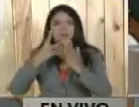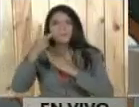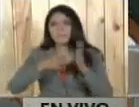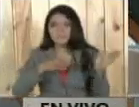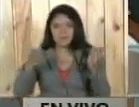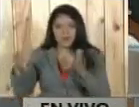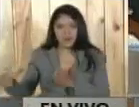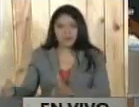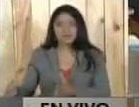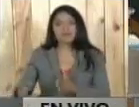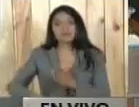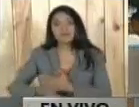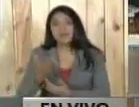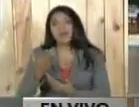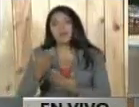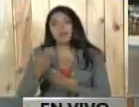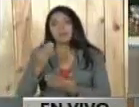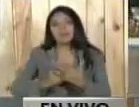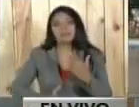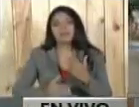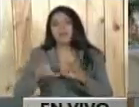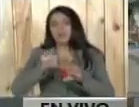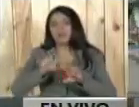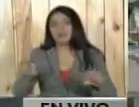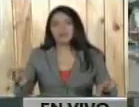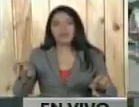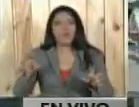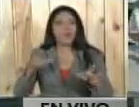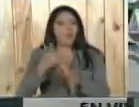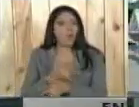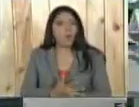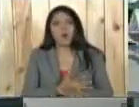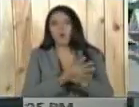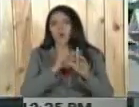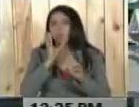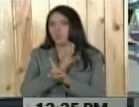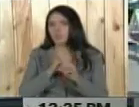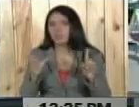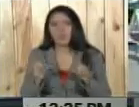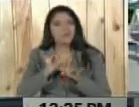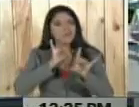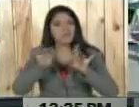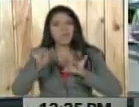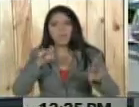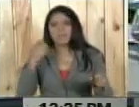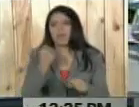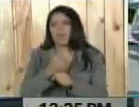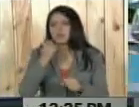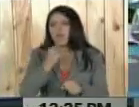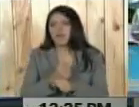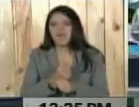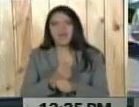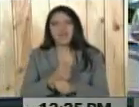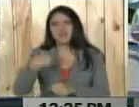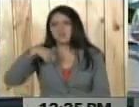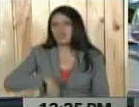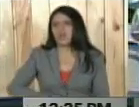austeridad y se recorta la educación, la salud, la recreación, la cultura, se despide a los trabajadores, se congelan